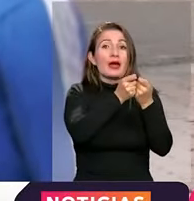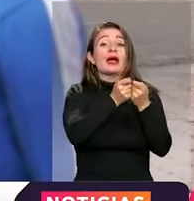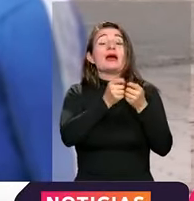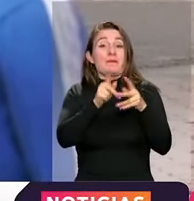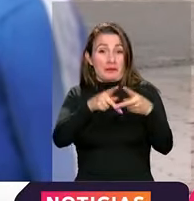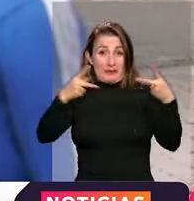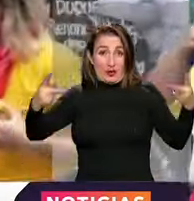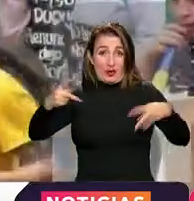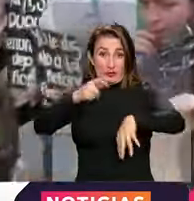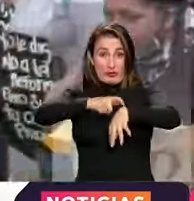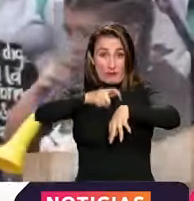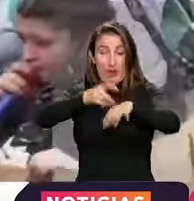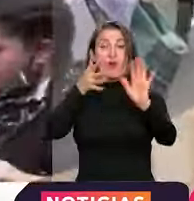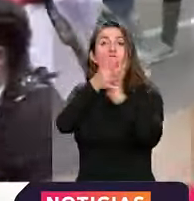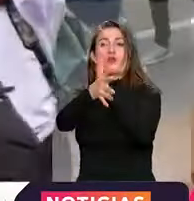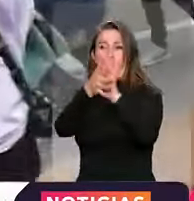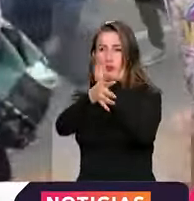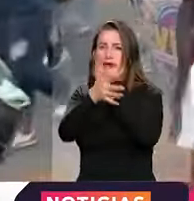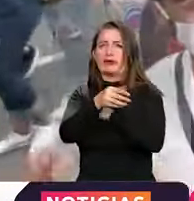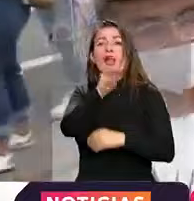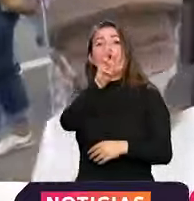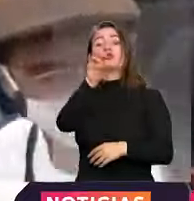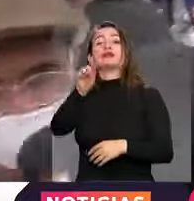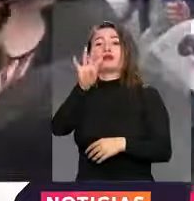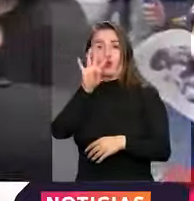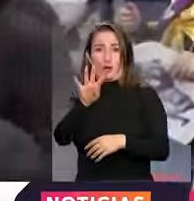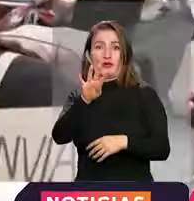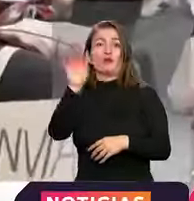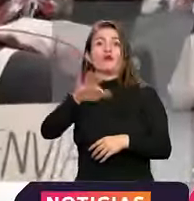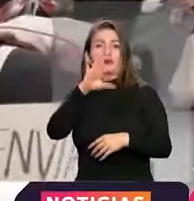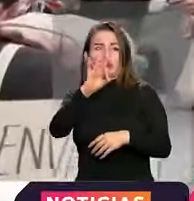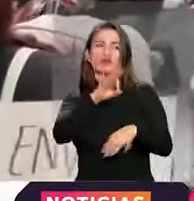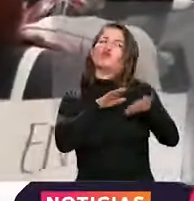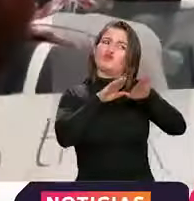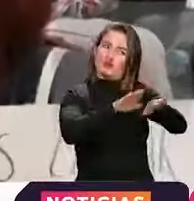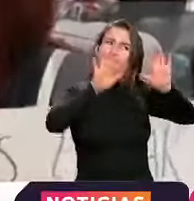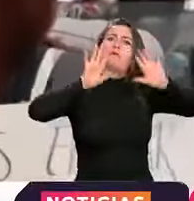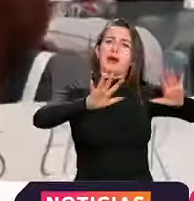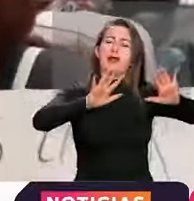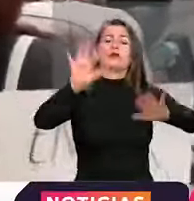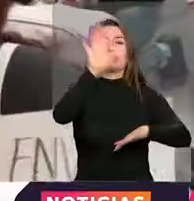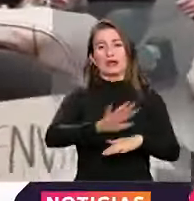que el 84% de los consultados se sienten representados por el actual paro nacional,